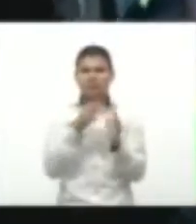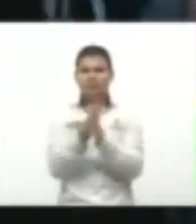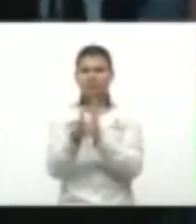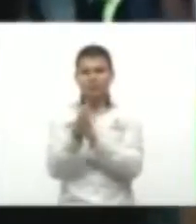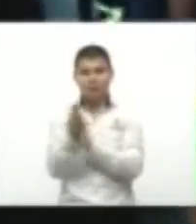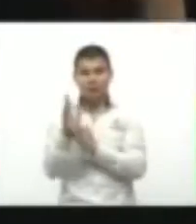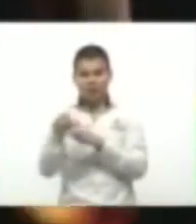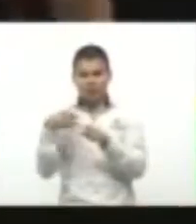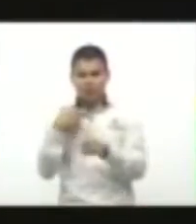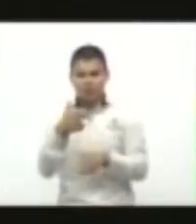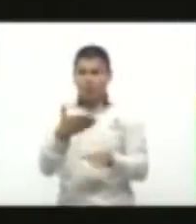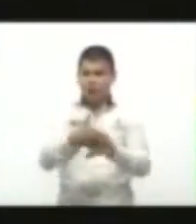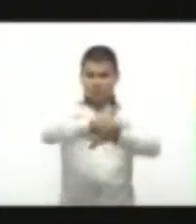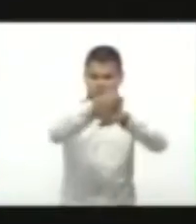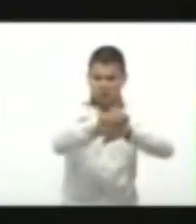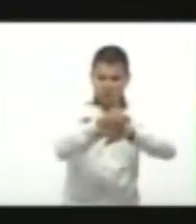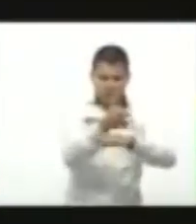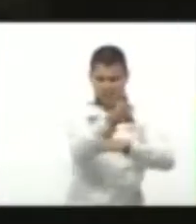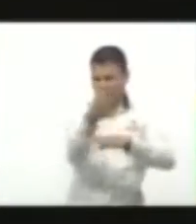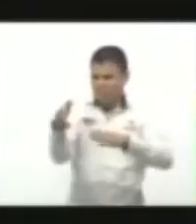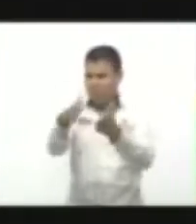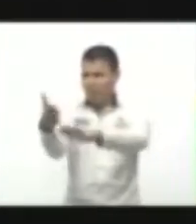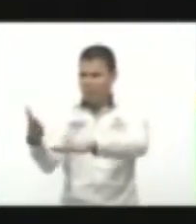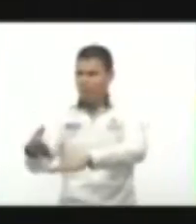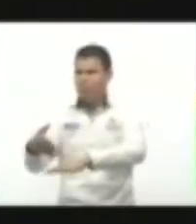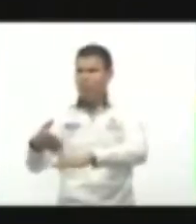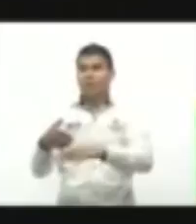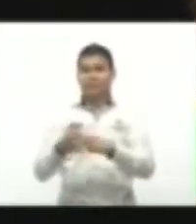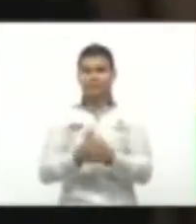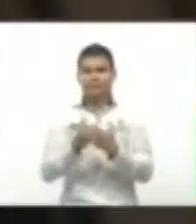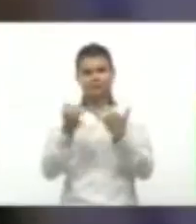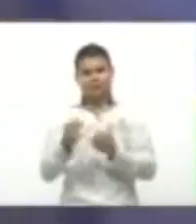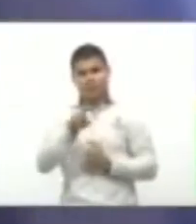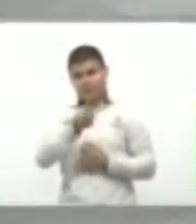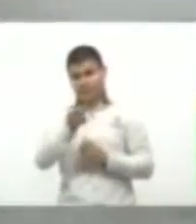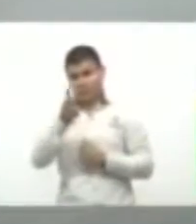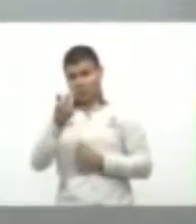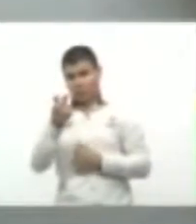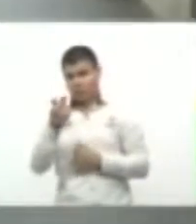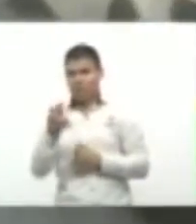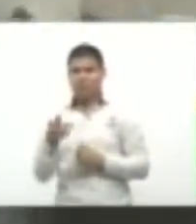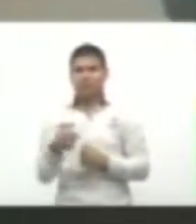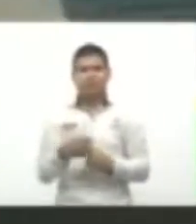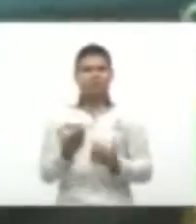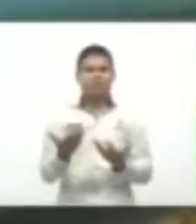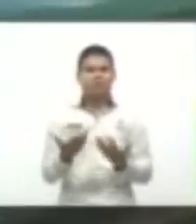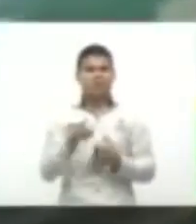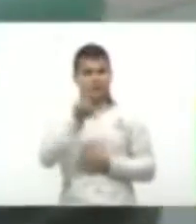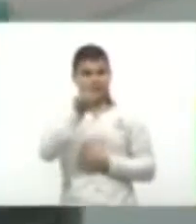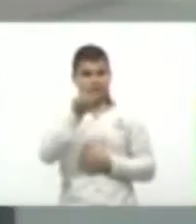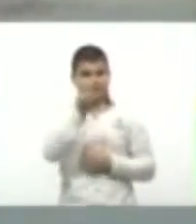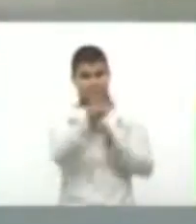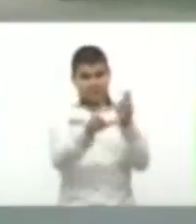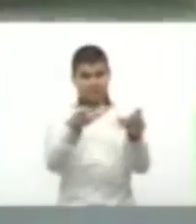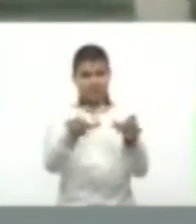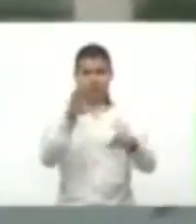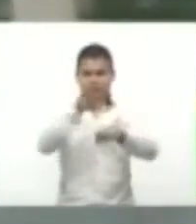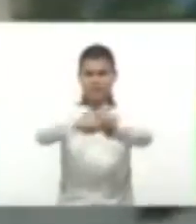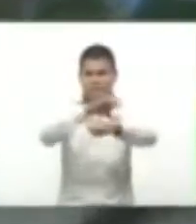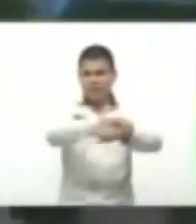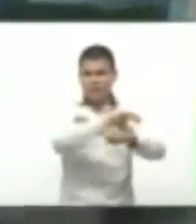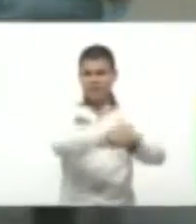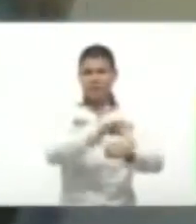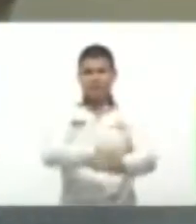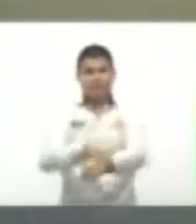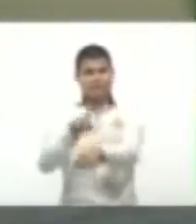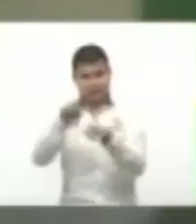estructuras. Agregó que la medida de dar a conocer el cartel de los 19 más buscados, de los cuales se han capturado 6 de estos, involucrados en